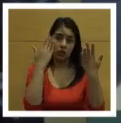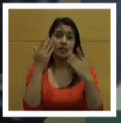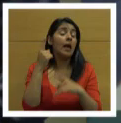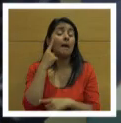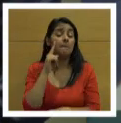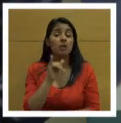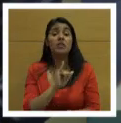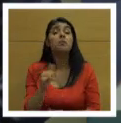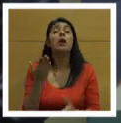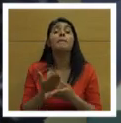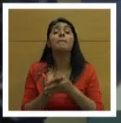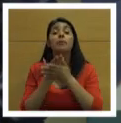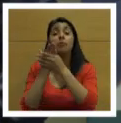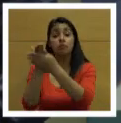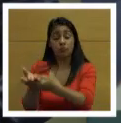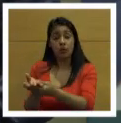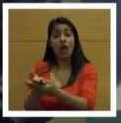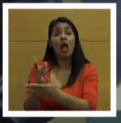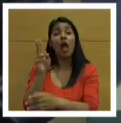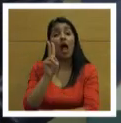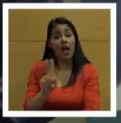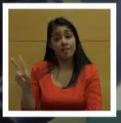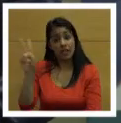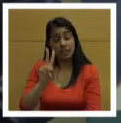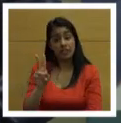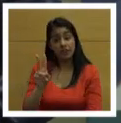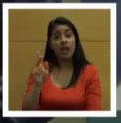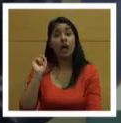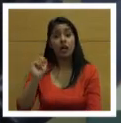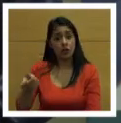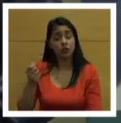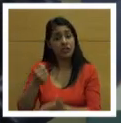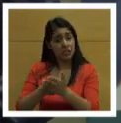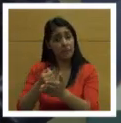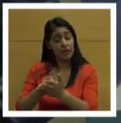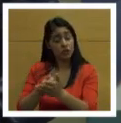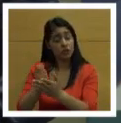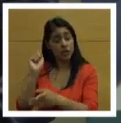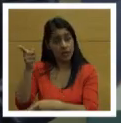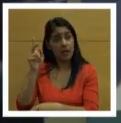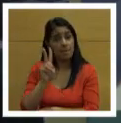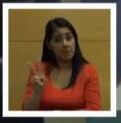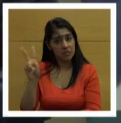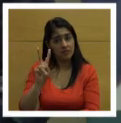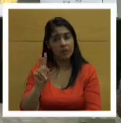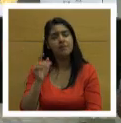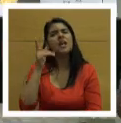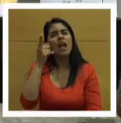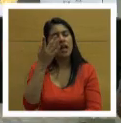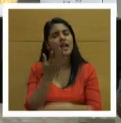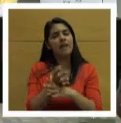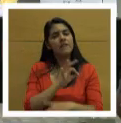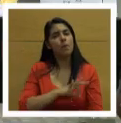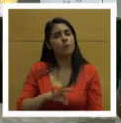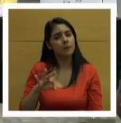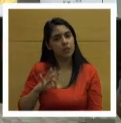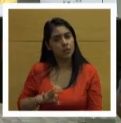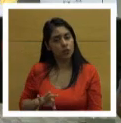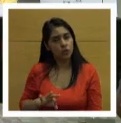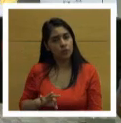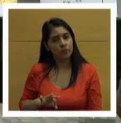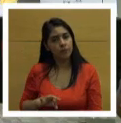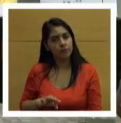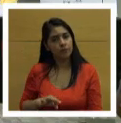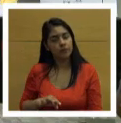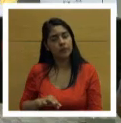se apeló a la Corte de Apelaciones de Valdivia y en esa oportunidad yo me recuerdo que había un ministro que me tocó